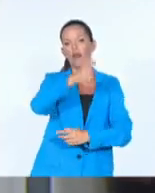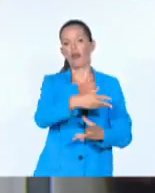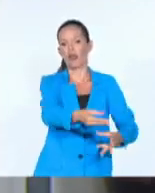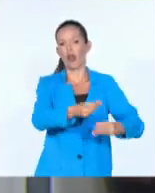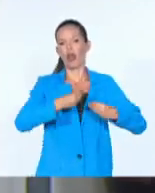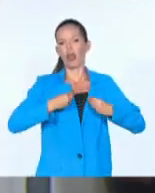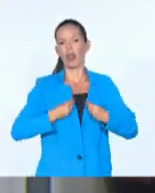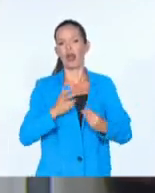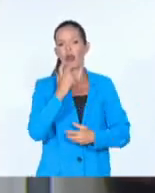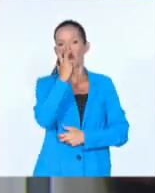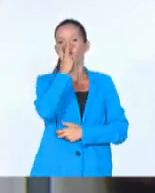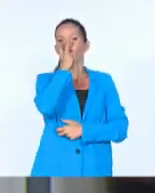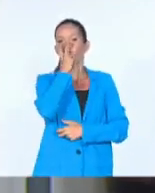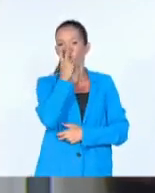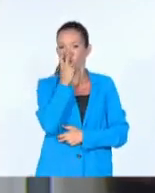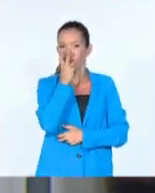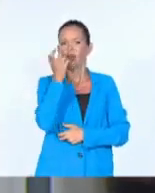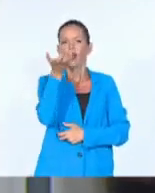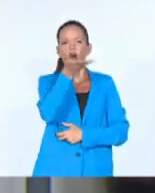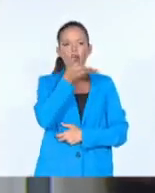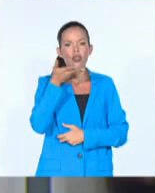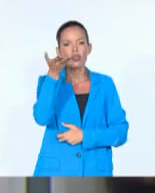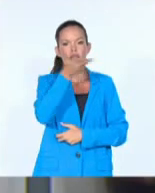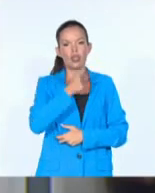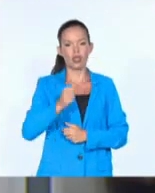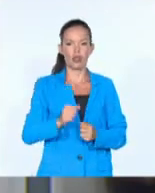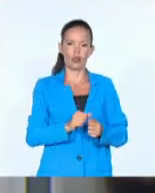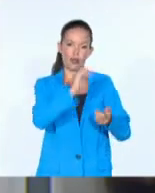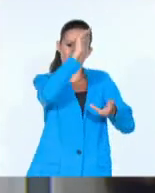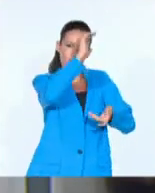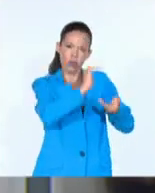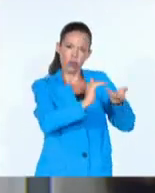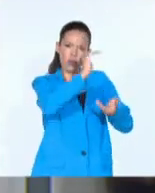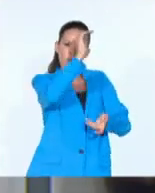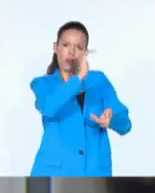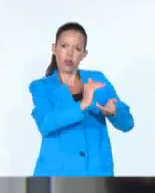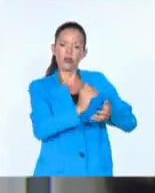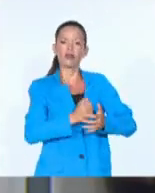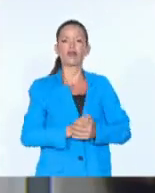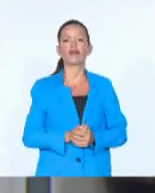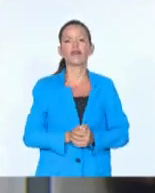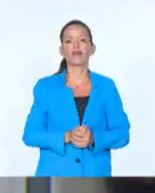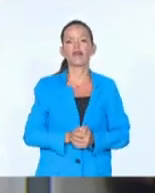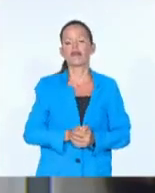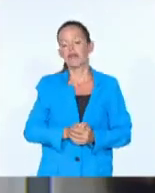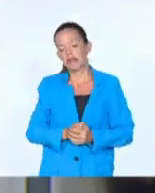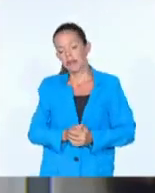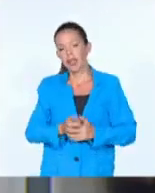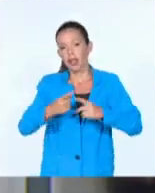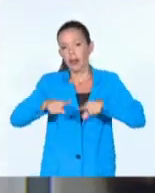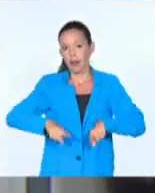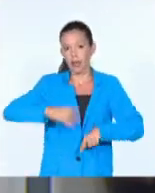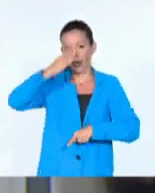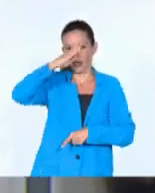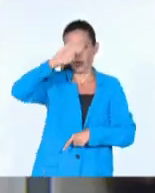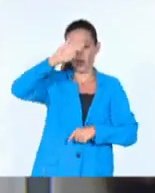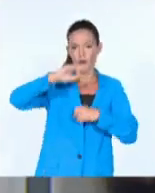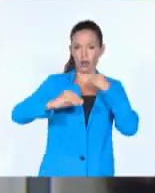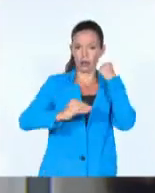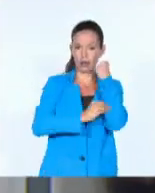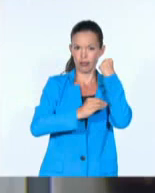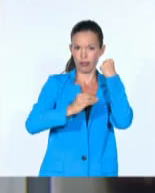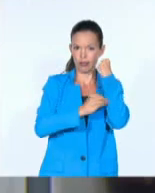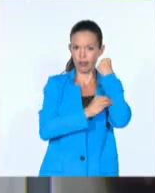suministro de ventiladores pulmonares a pesar de las adversidades nuestra industria biofarmacéutica y el potencial de los científicos